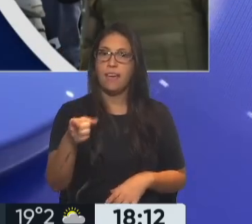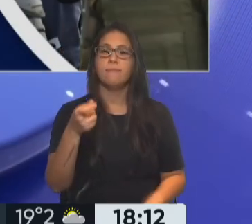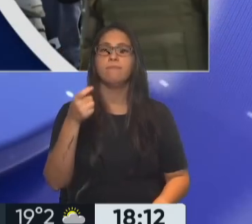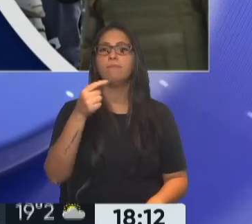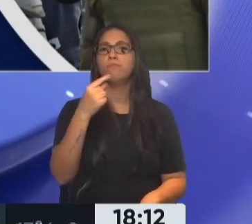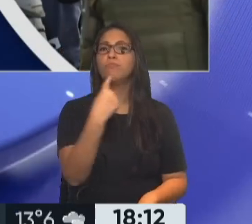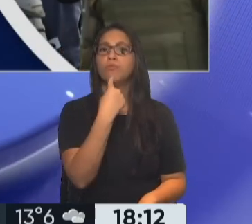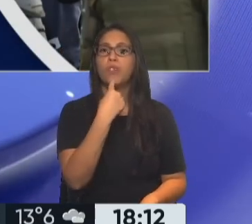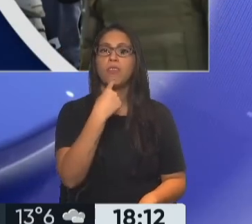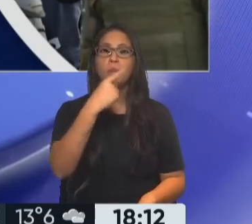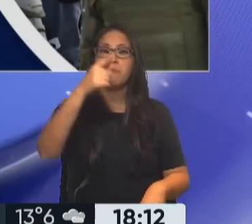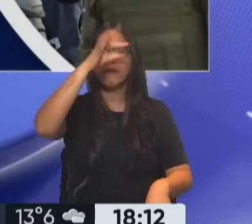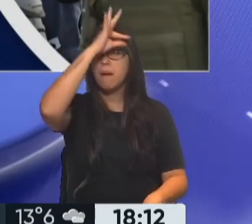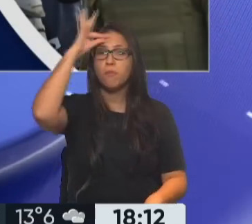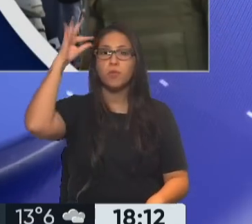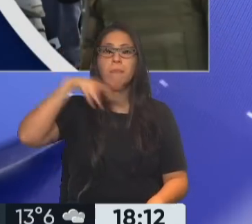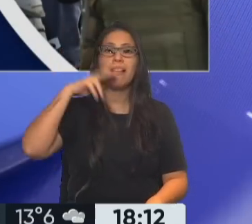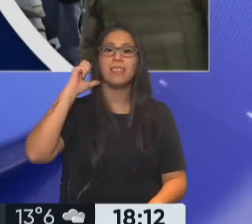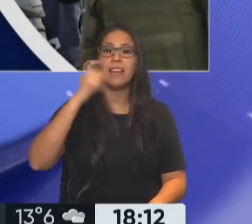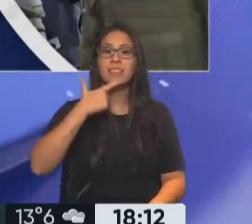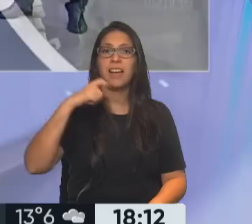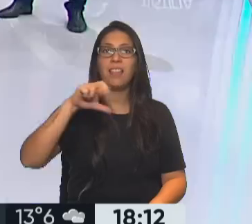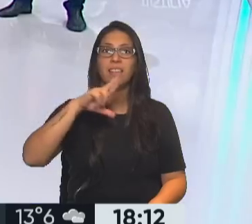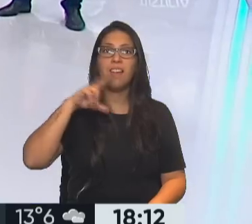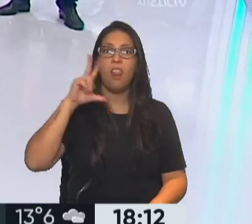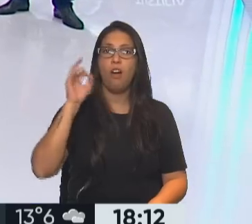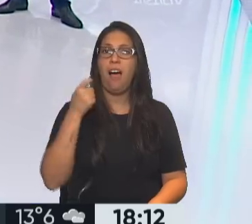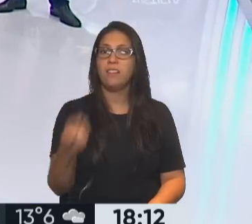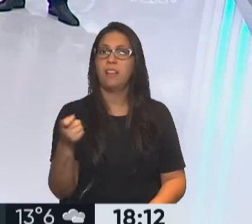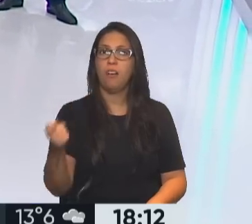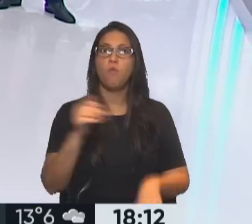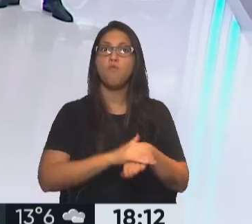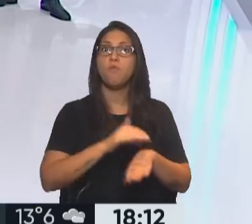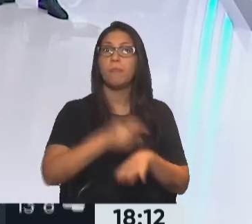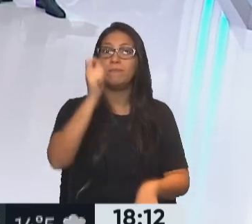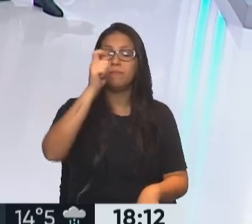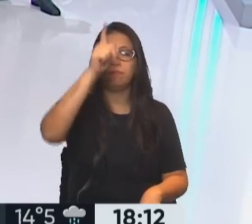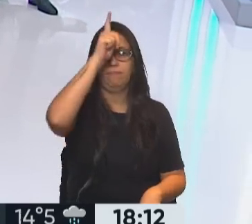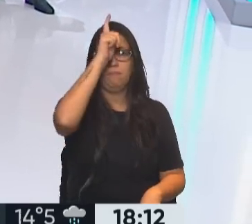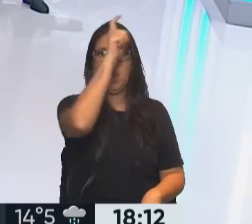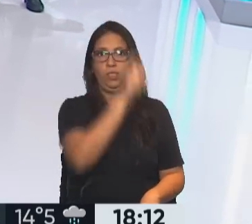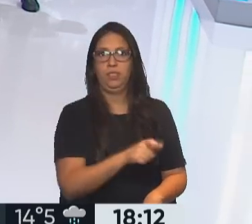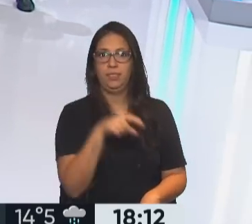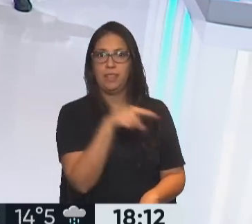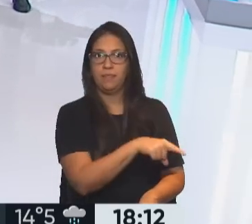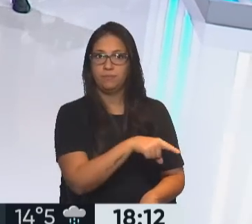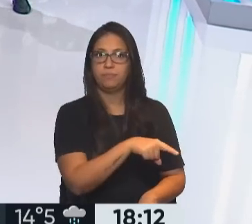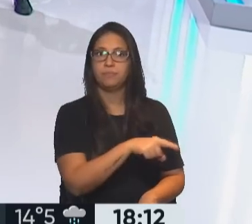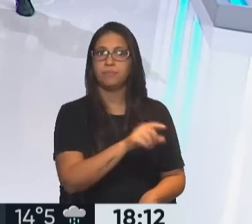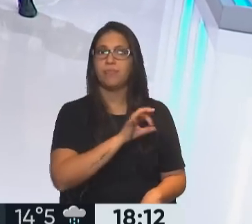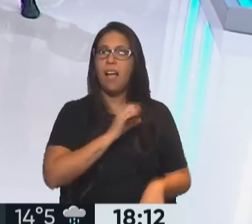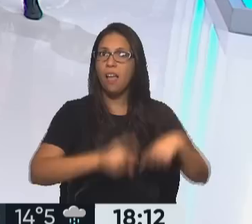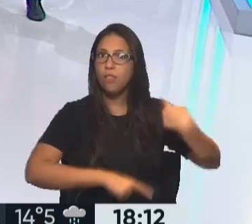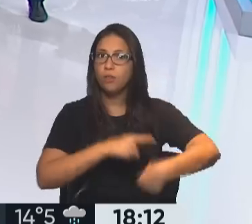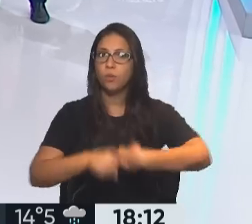del joven mapuche Matías Catrielo por parte de un carabinero. Seguimos avanzando en los años,